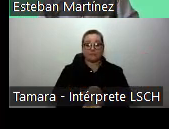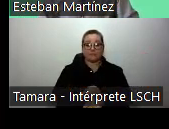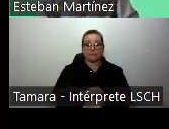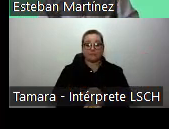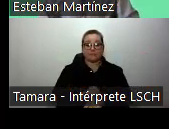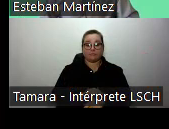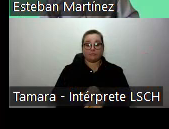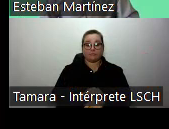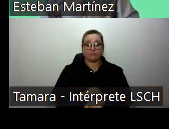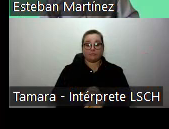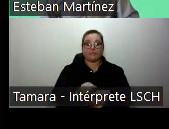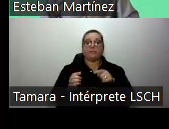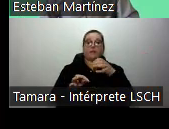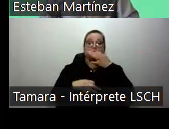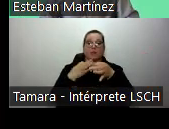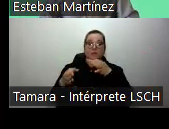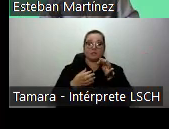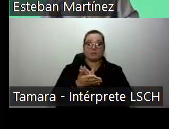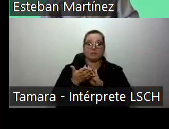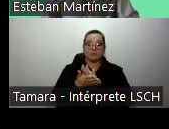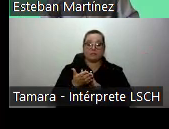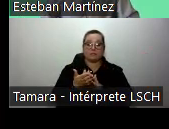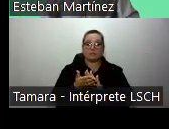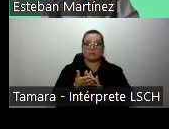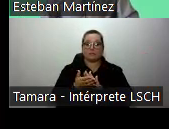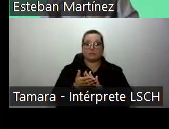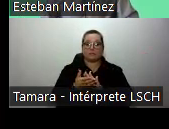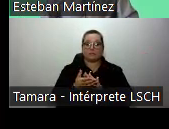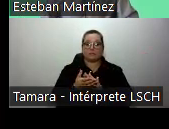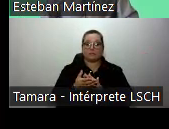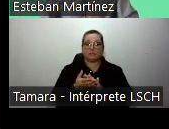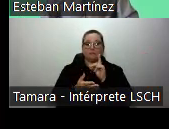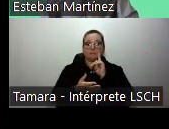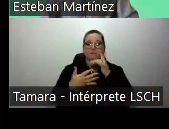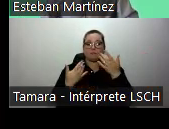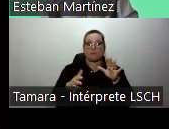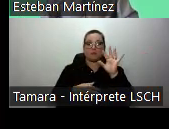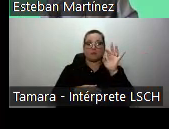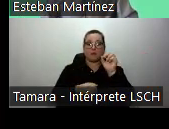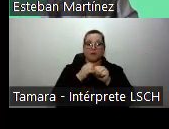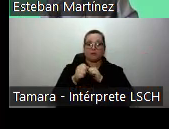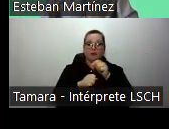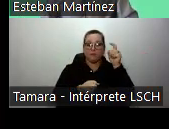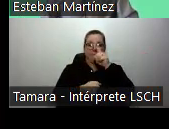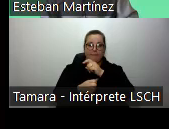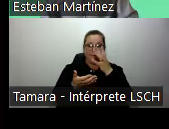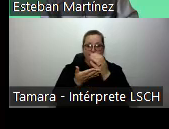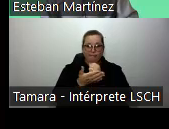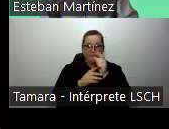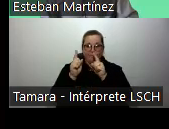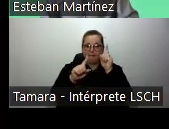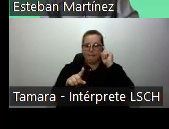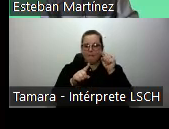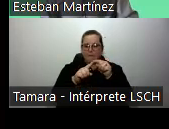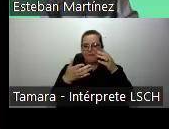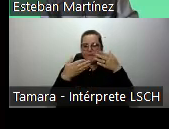eh que por que claro alguien que que tiene ya 50 años es más difícil lograr ciertas metas eh